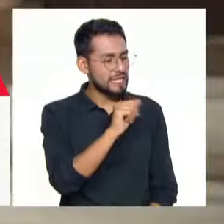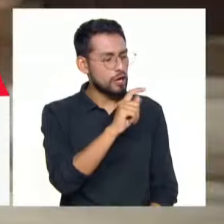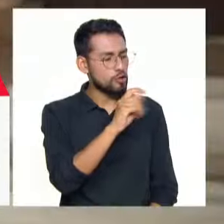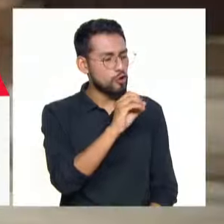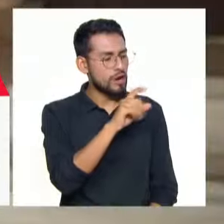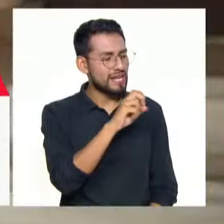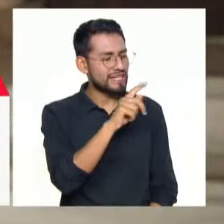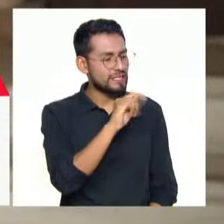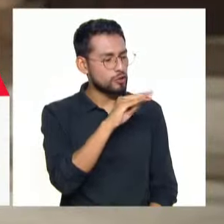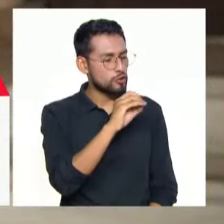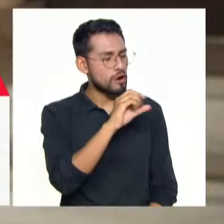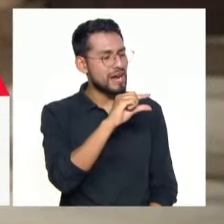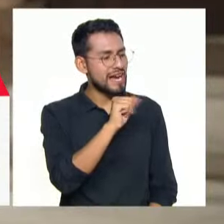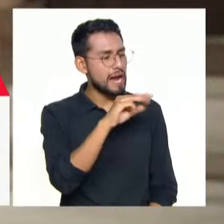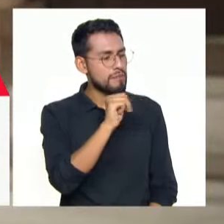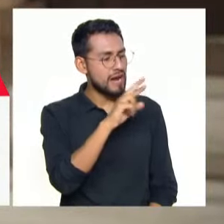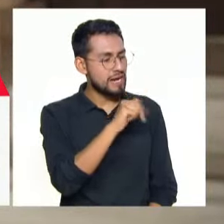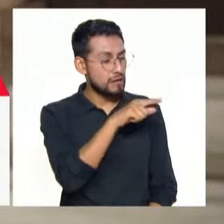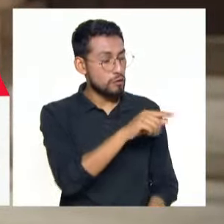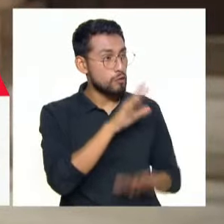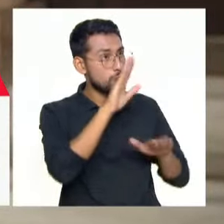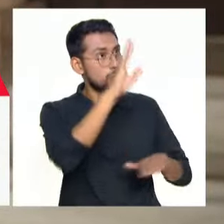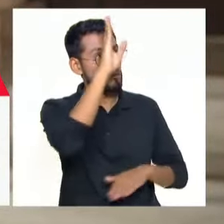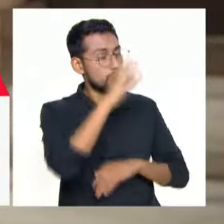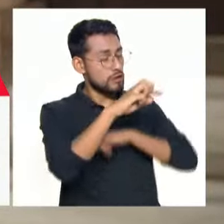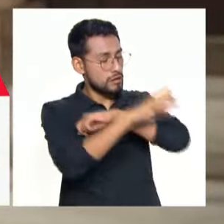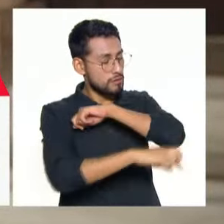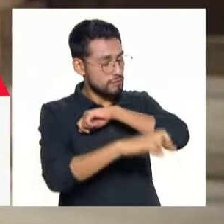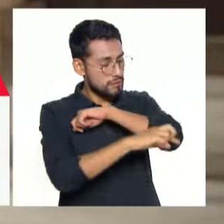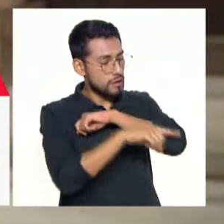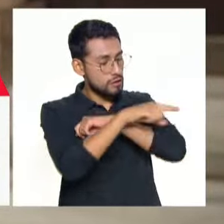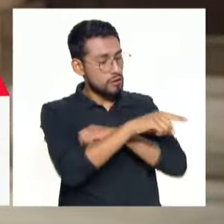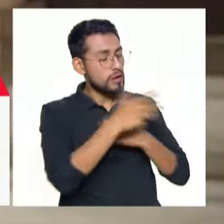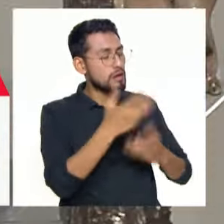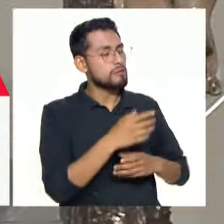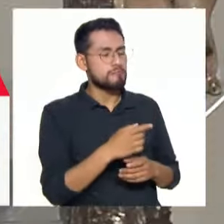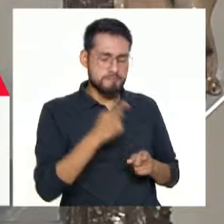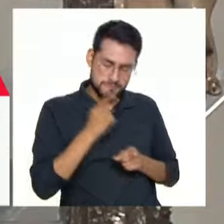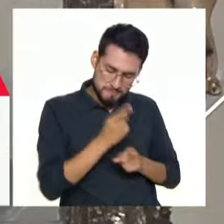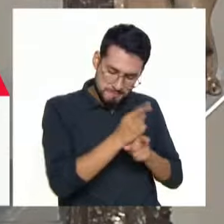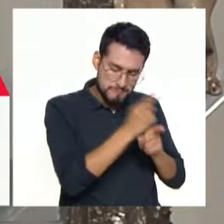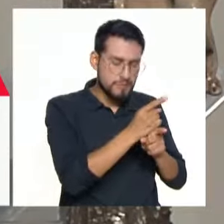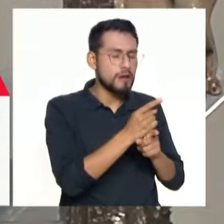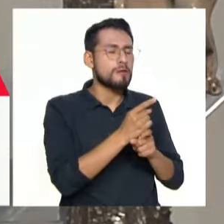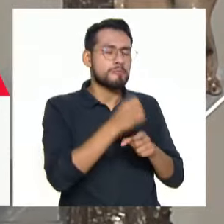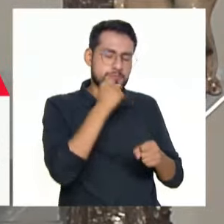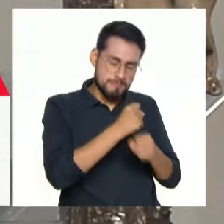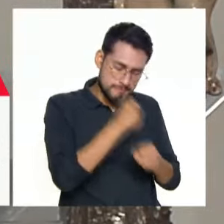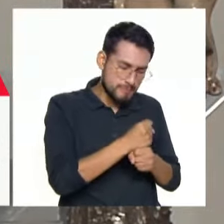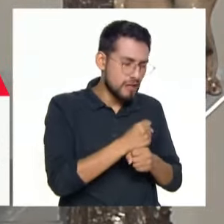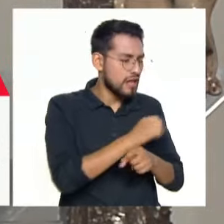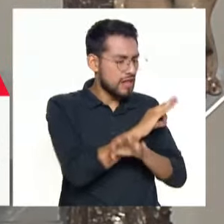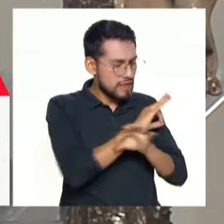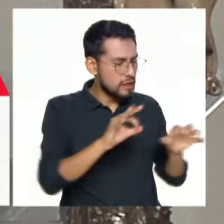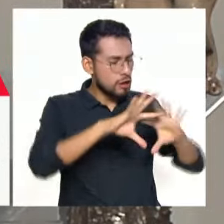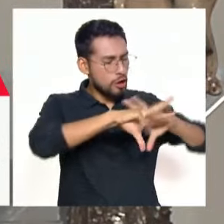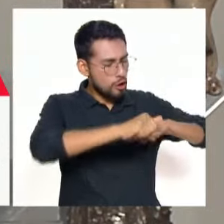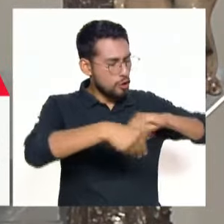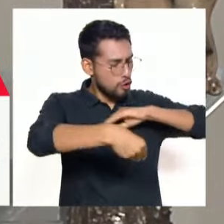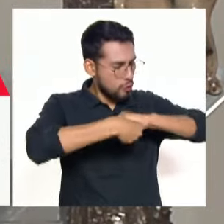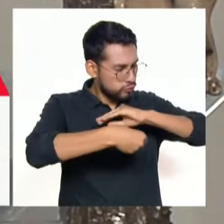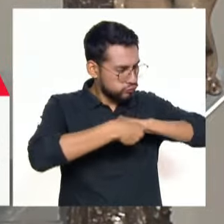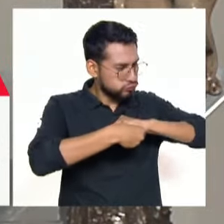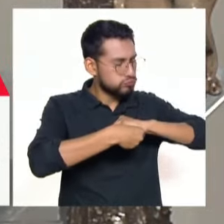Gamarra. ¿Jura usted por Dios y la patria desempeñar leal y fielmente, sin cometer actos